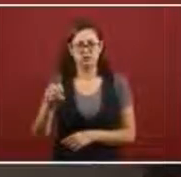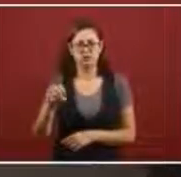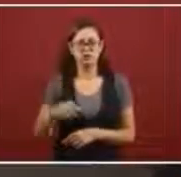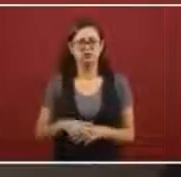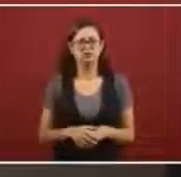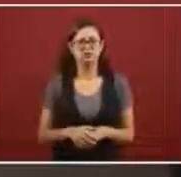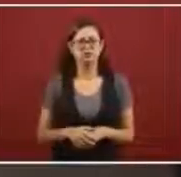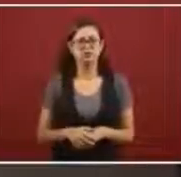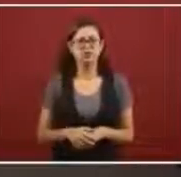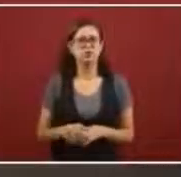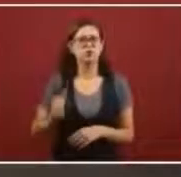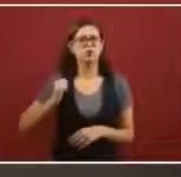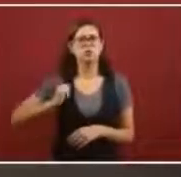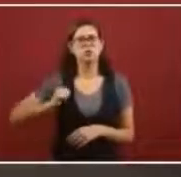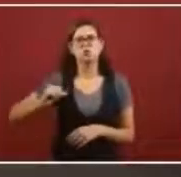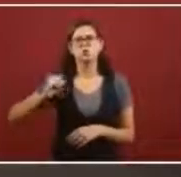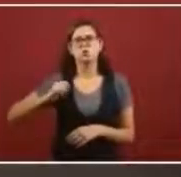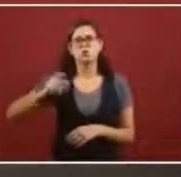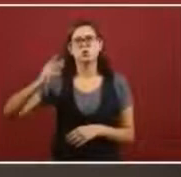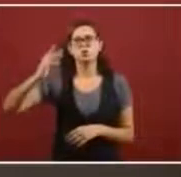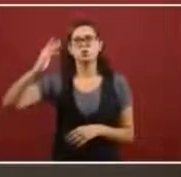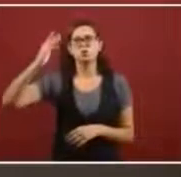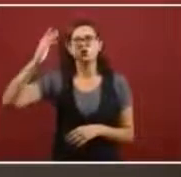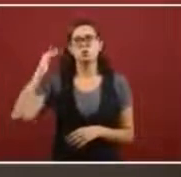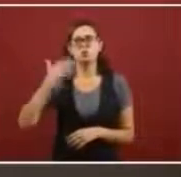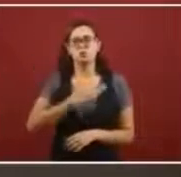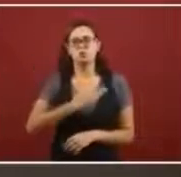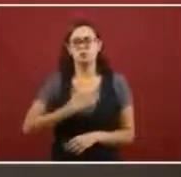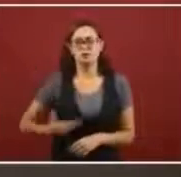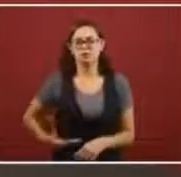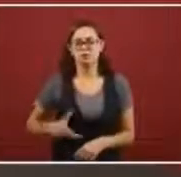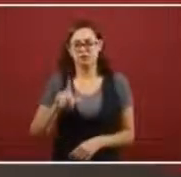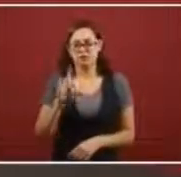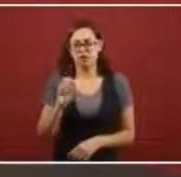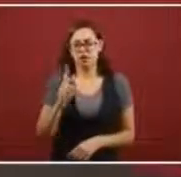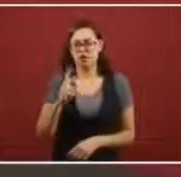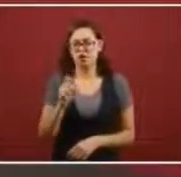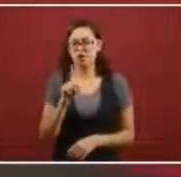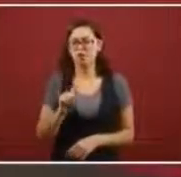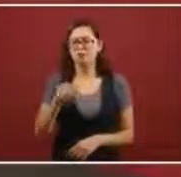en la época del presidente López Mateos.